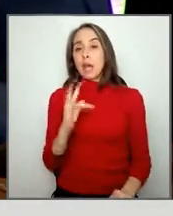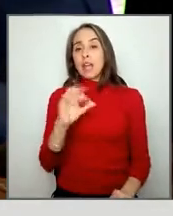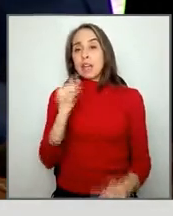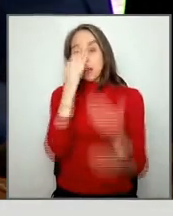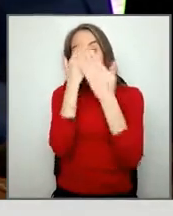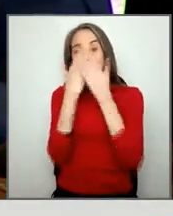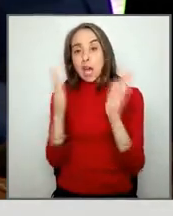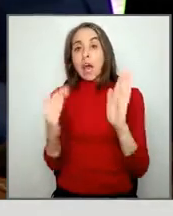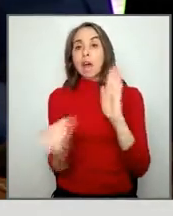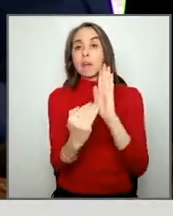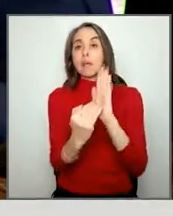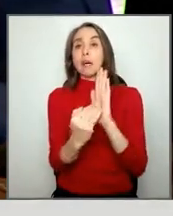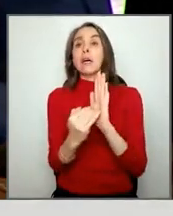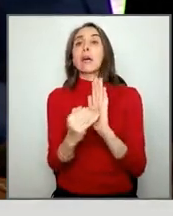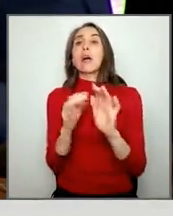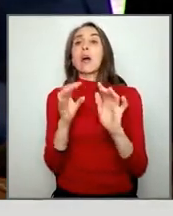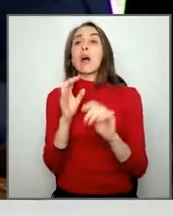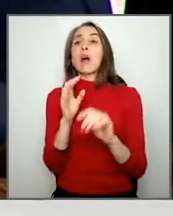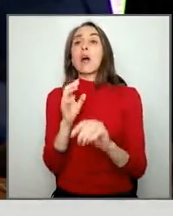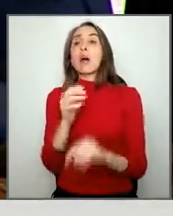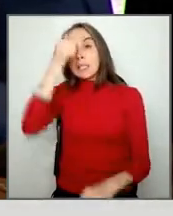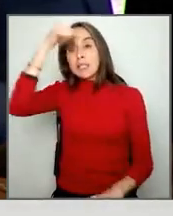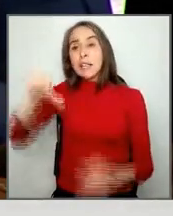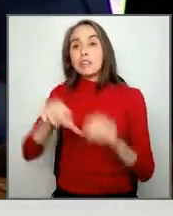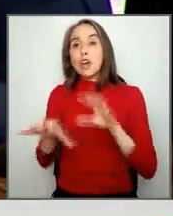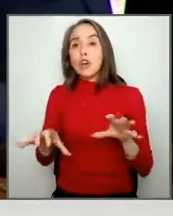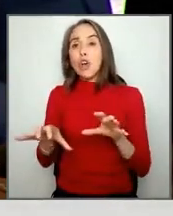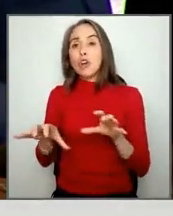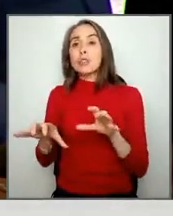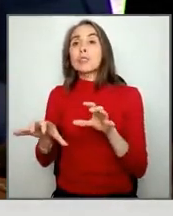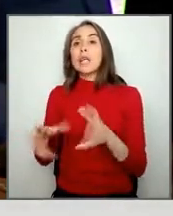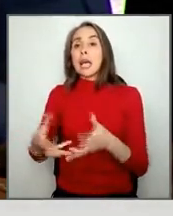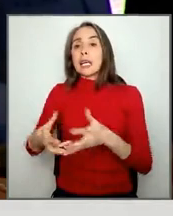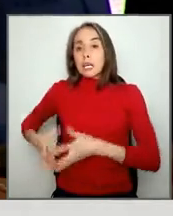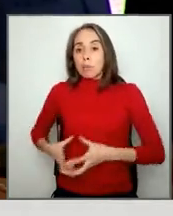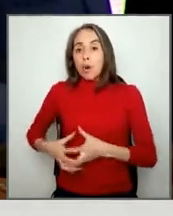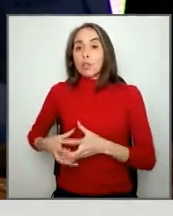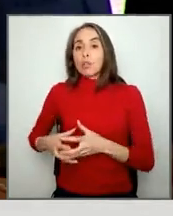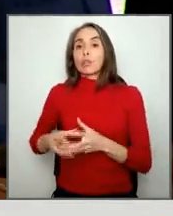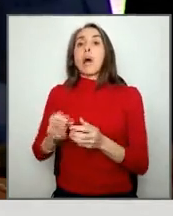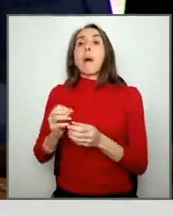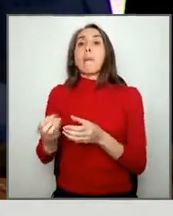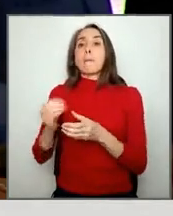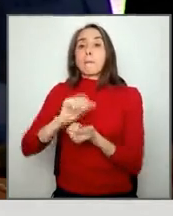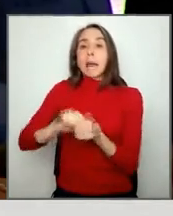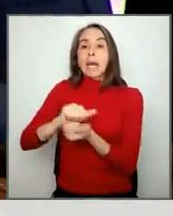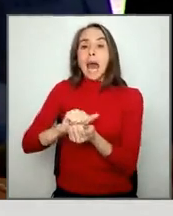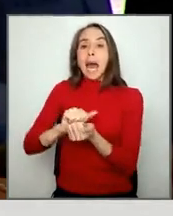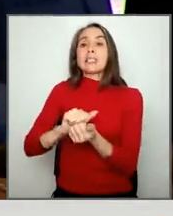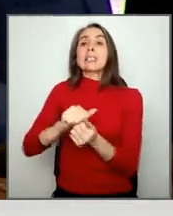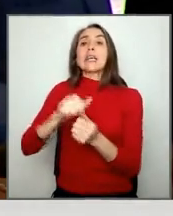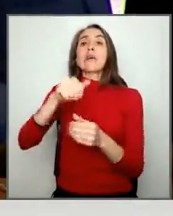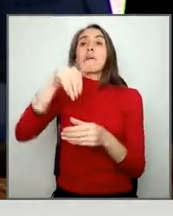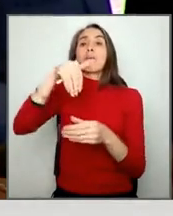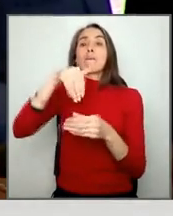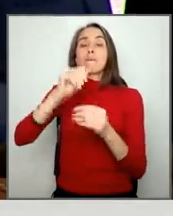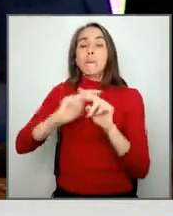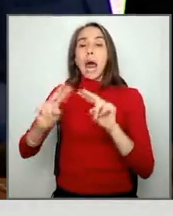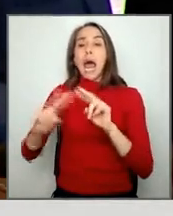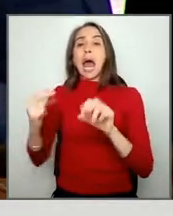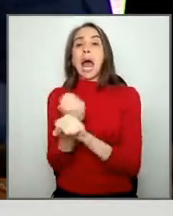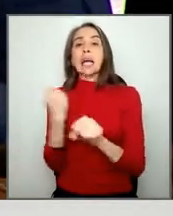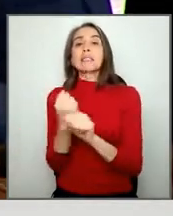el porte objetos para confeccionar bombas Molotov tendremos la unanimidad para ese proyecto priorizado